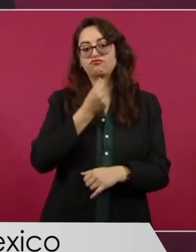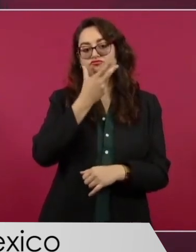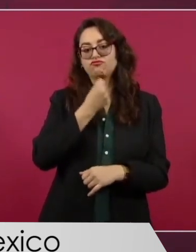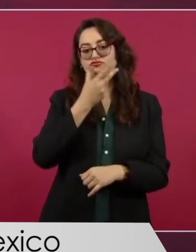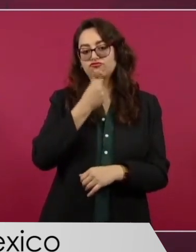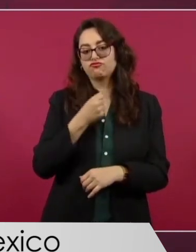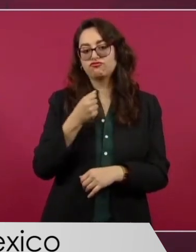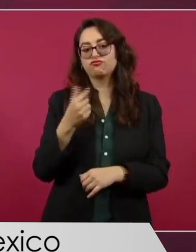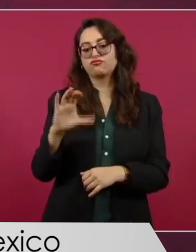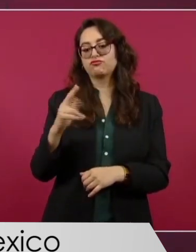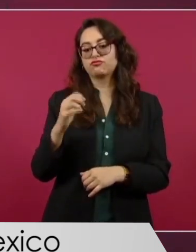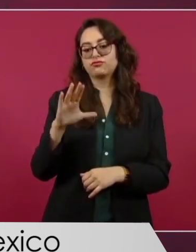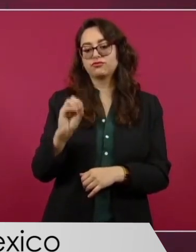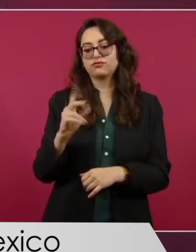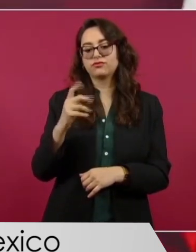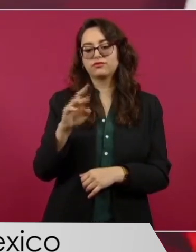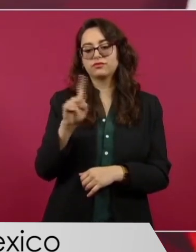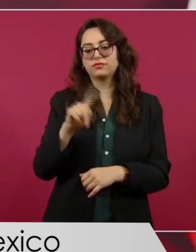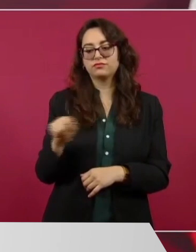Checo Pérez